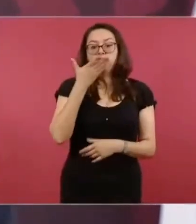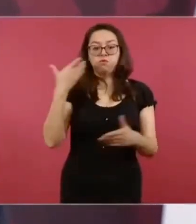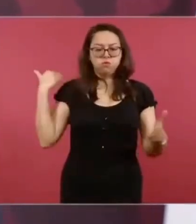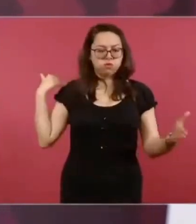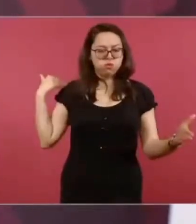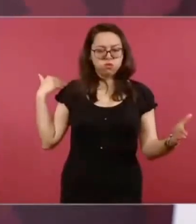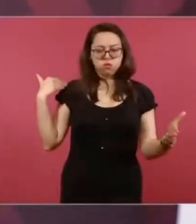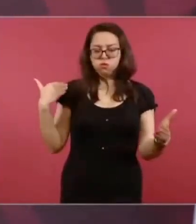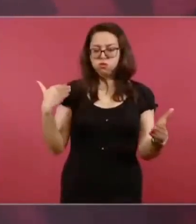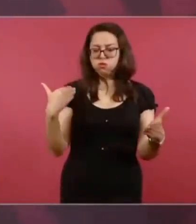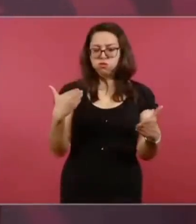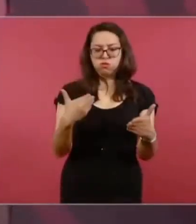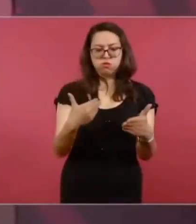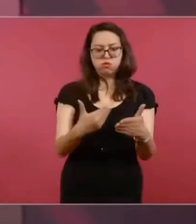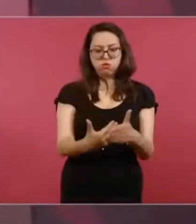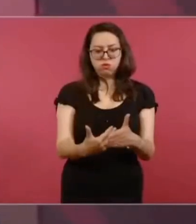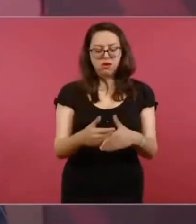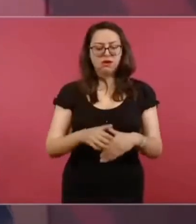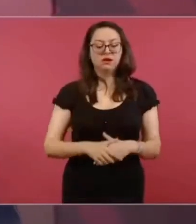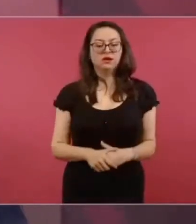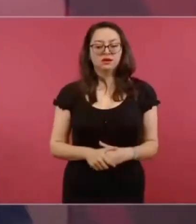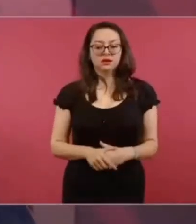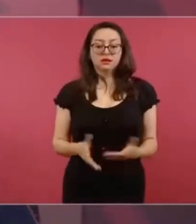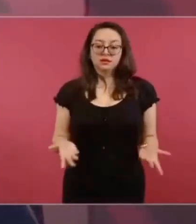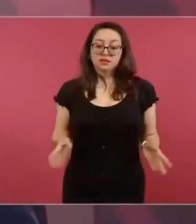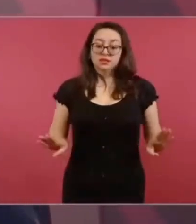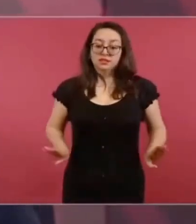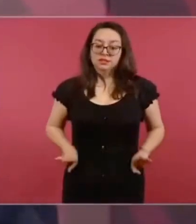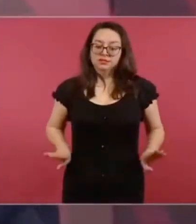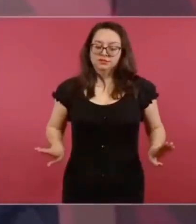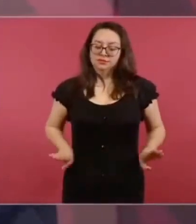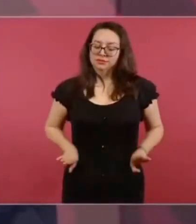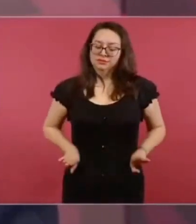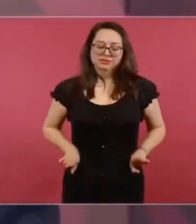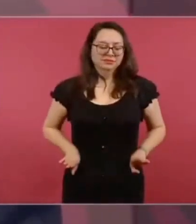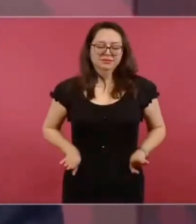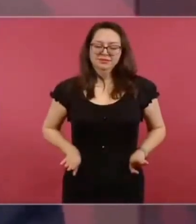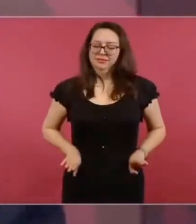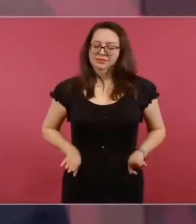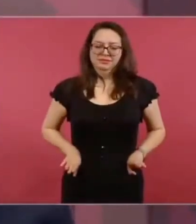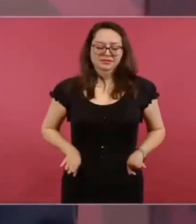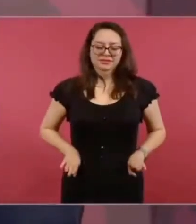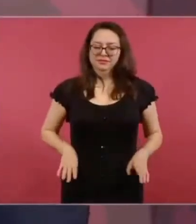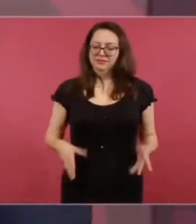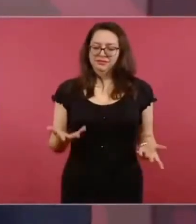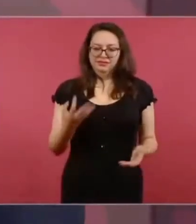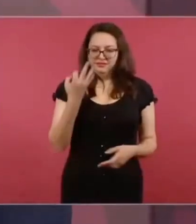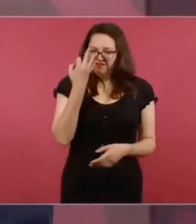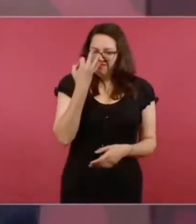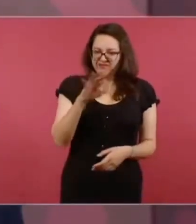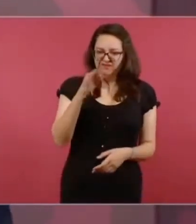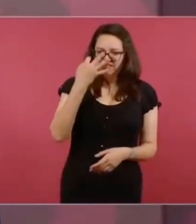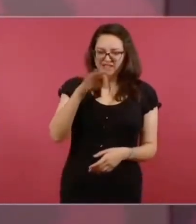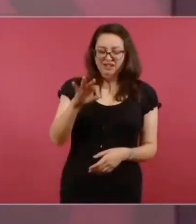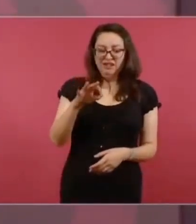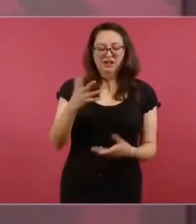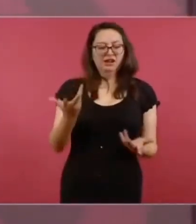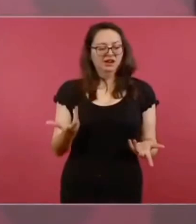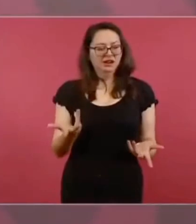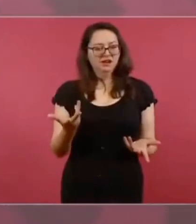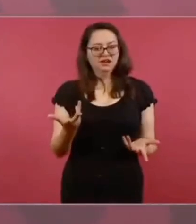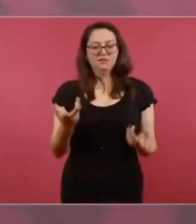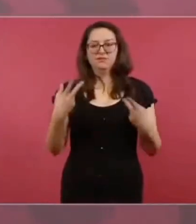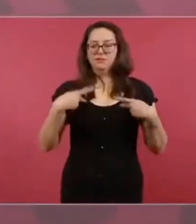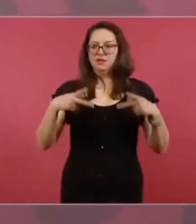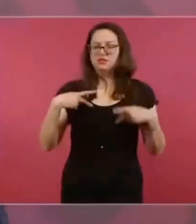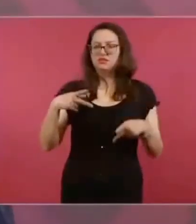Y había actitudes ofensivas, porque después, cuando la gente